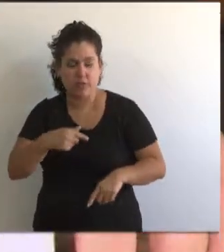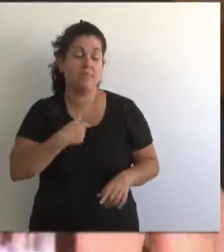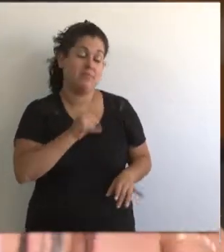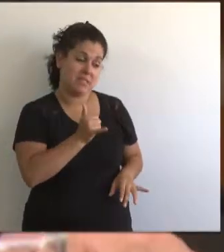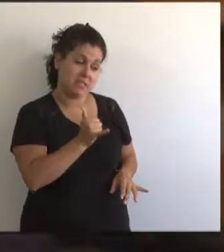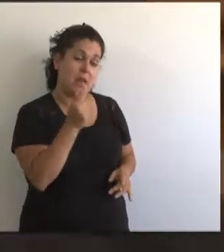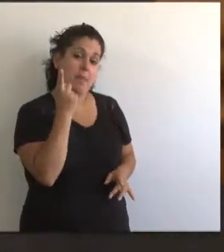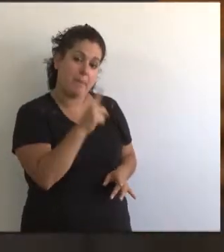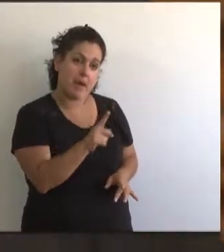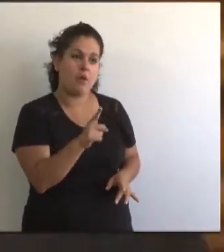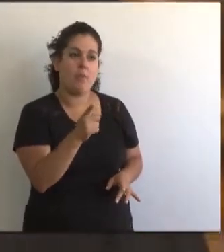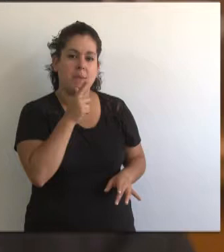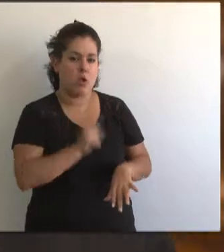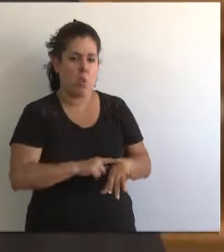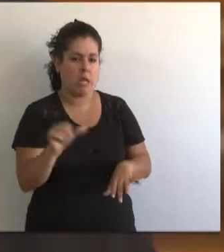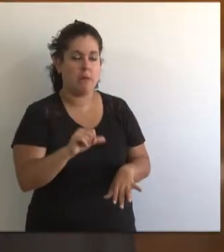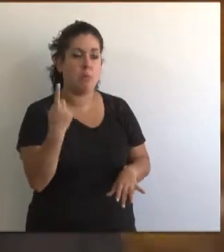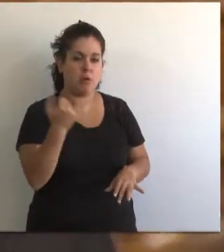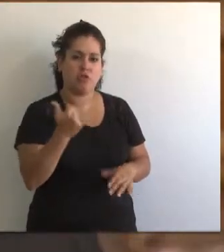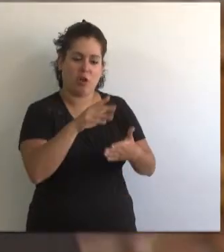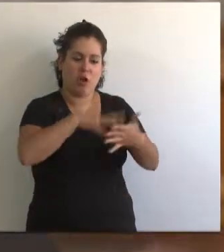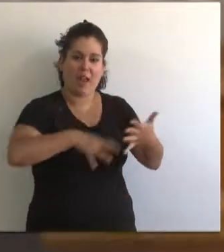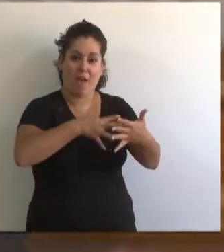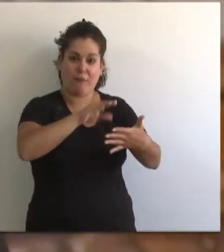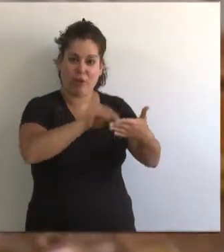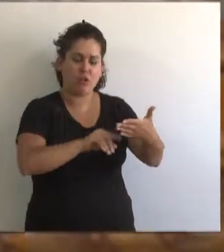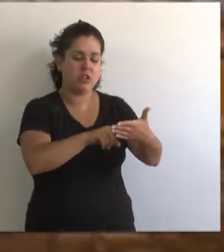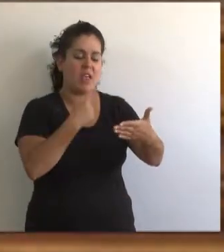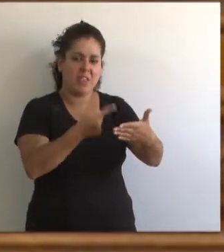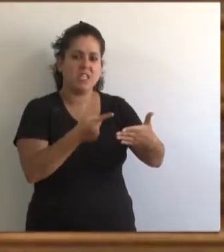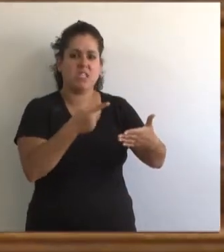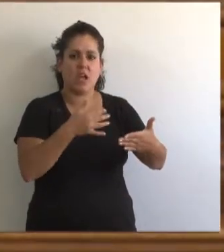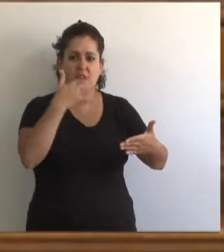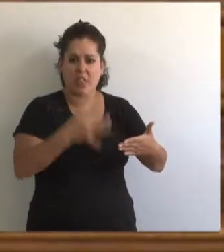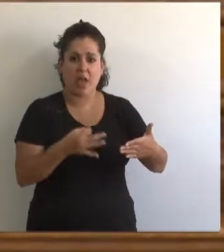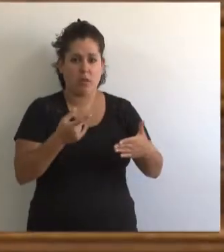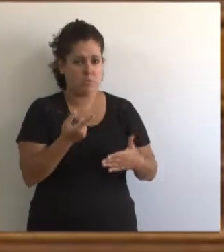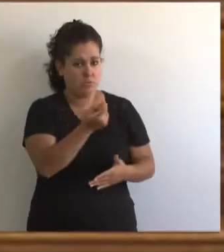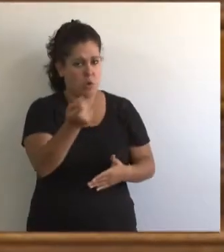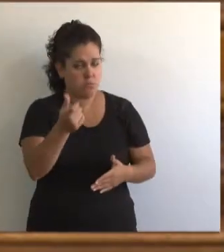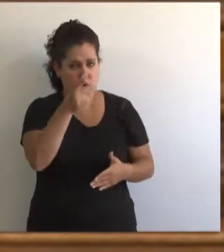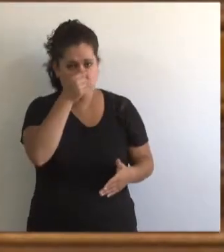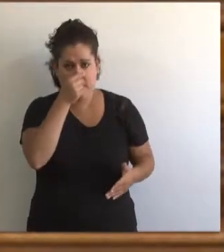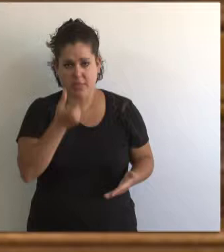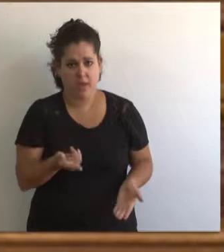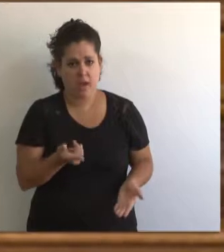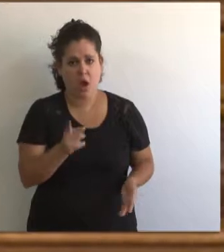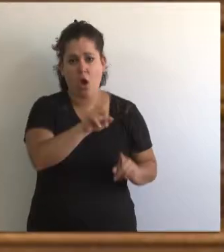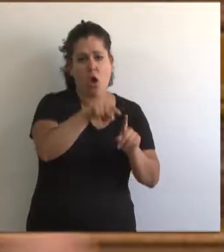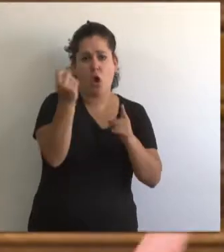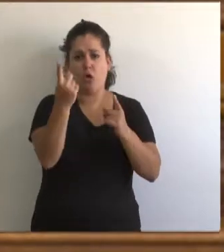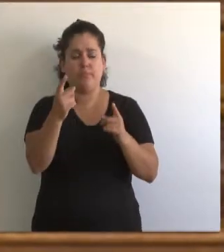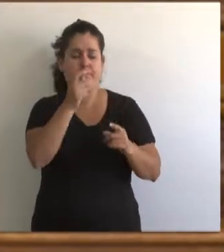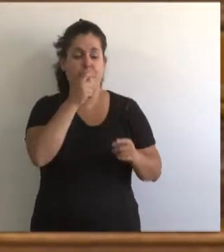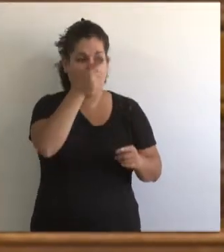pero bueno, creo que no hay tiempo, pero tengo unos gráficos donde muestra cómo cada vez menos se está usando en desmedro